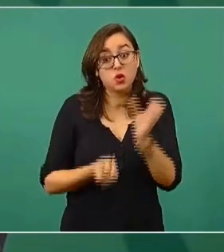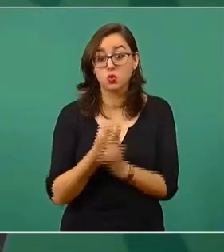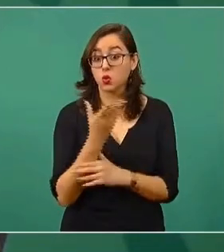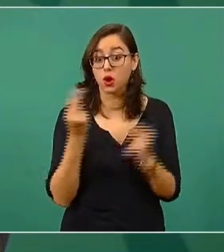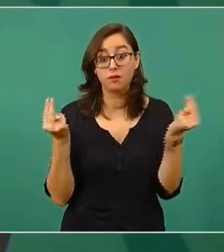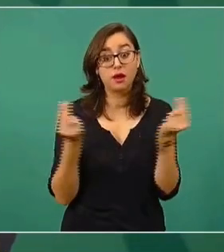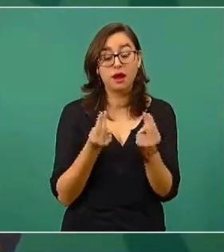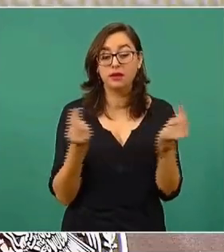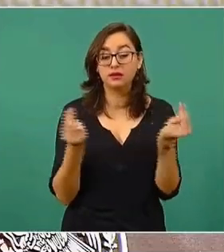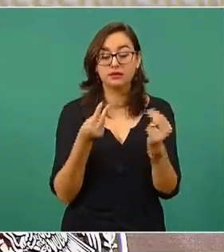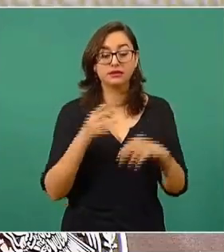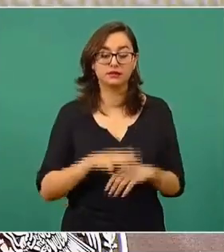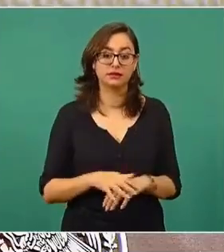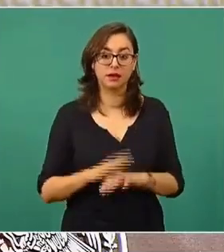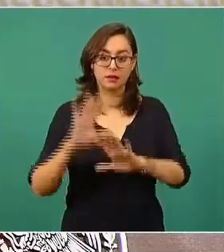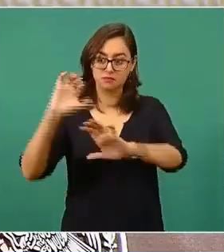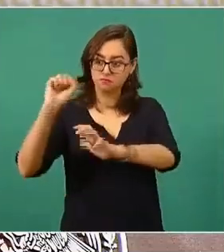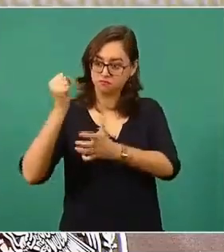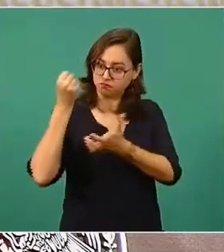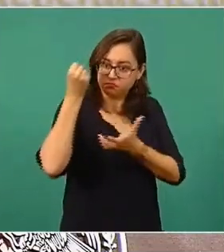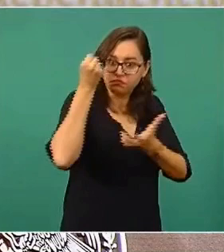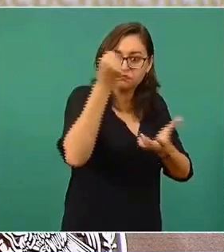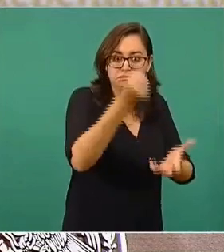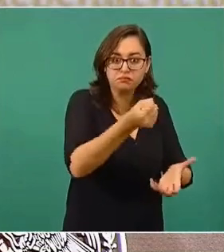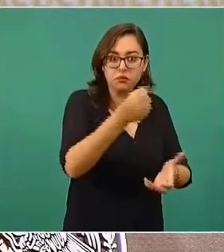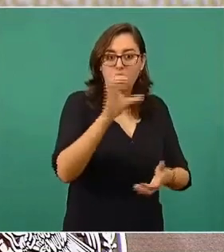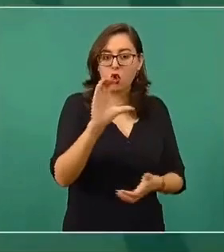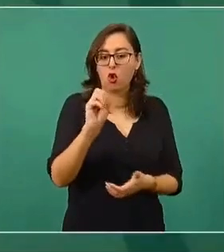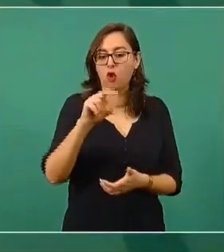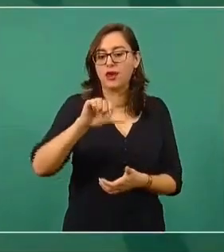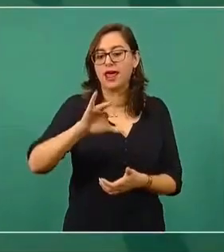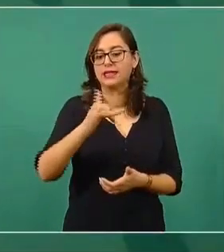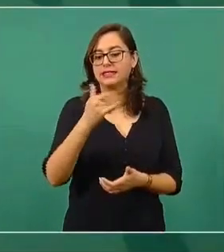La mayor parte del presupuesto del CONACYT